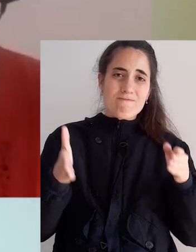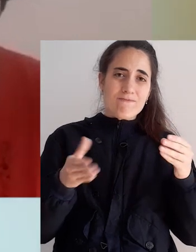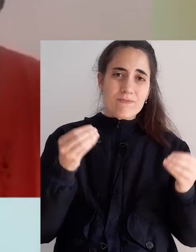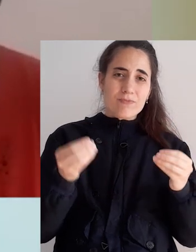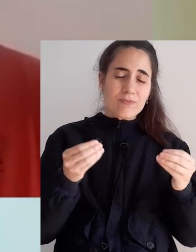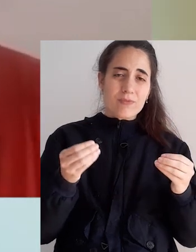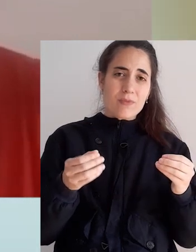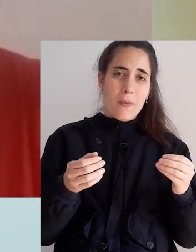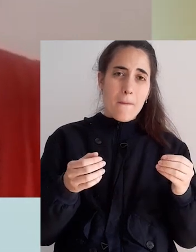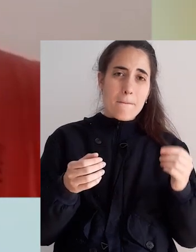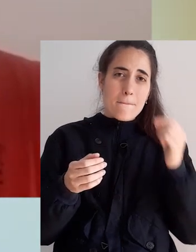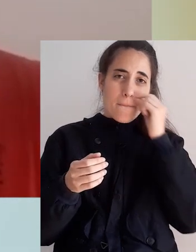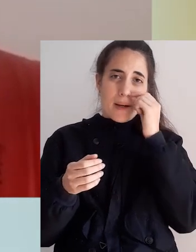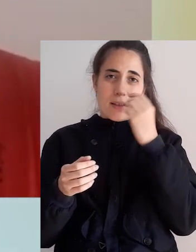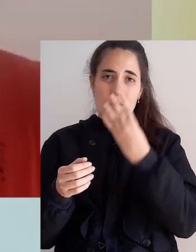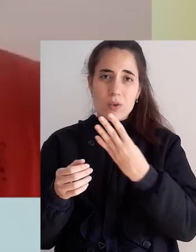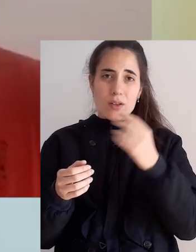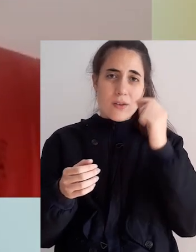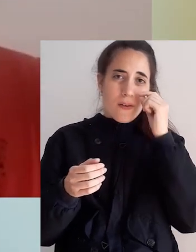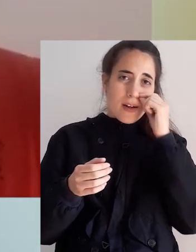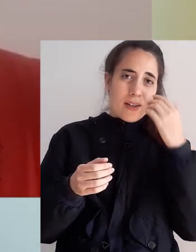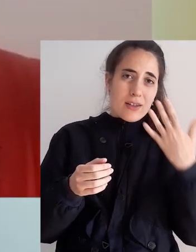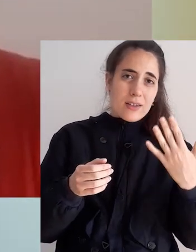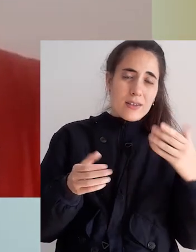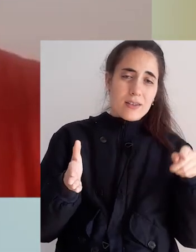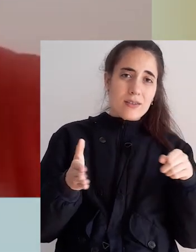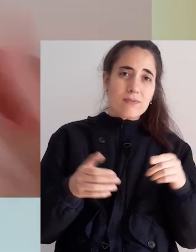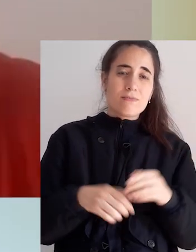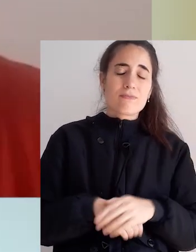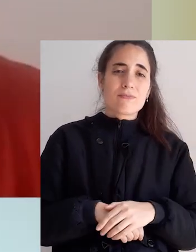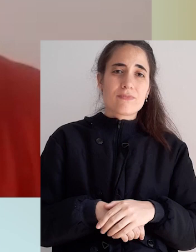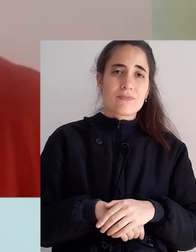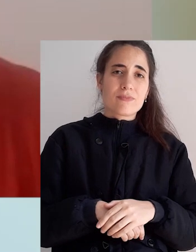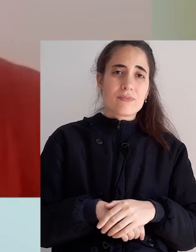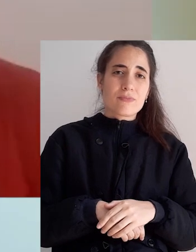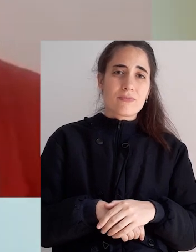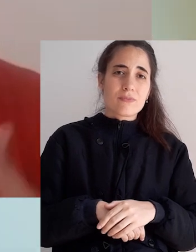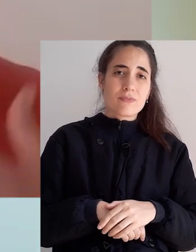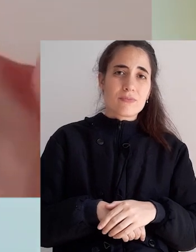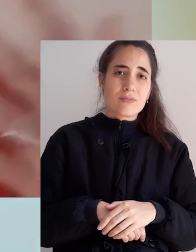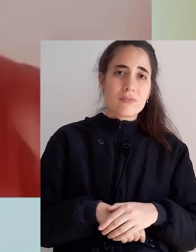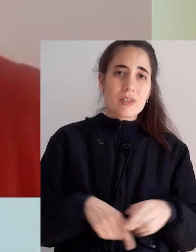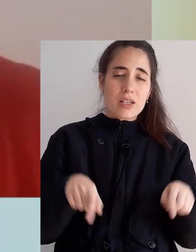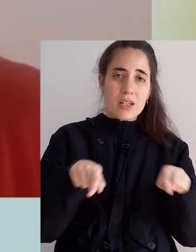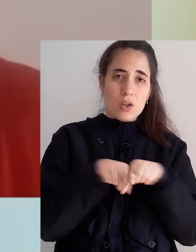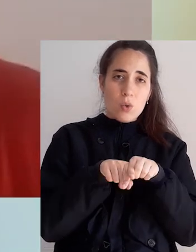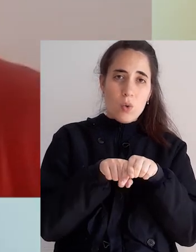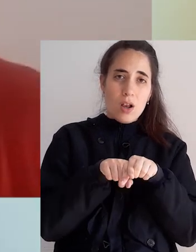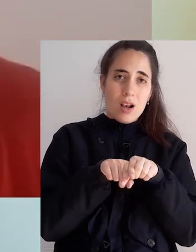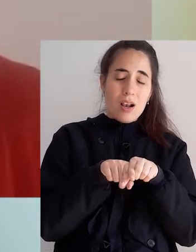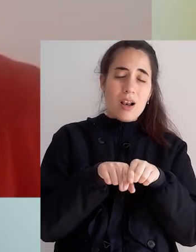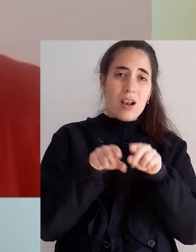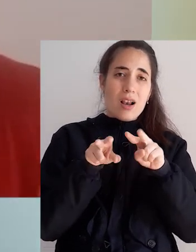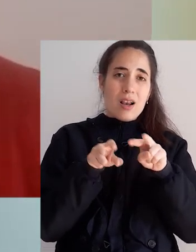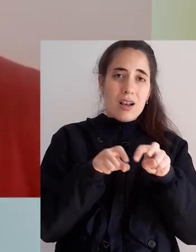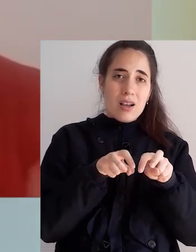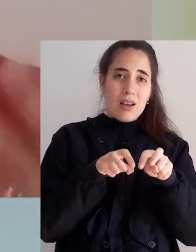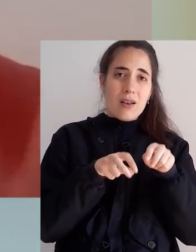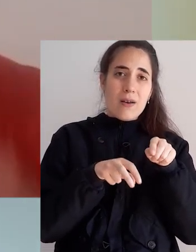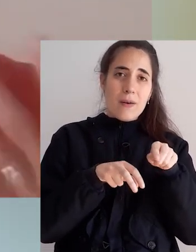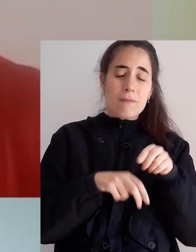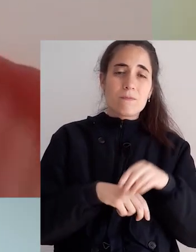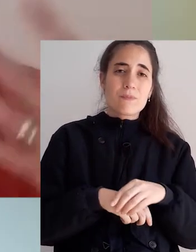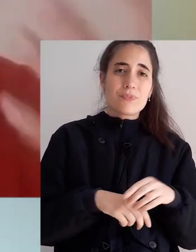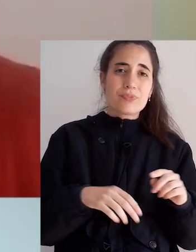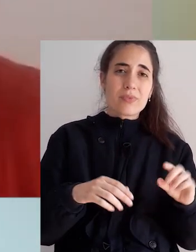los jubilados y en el caso de las personas con discapacidad y en el caso de los afiliados a PAMI,